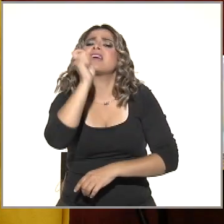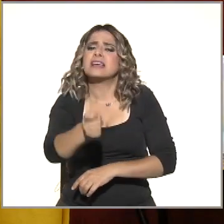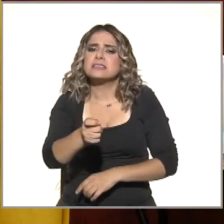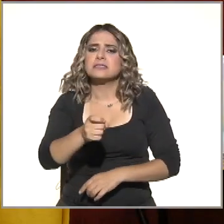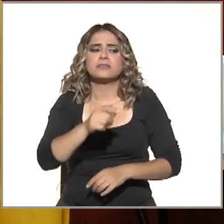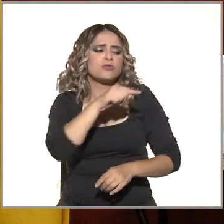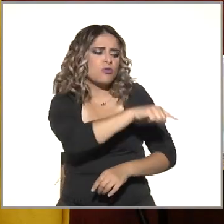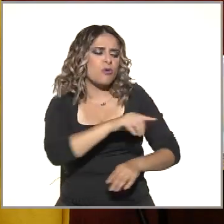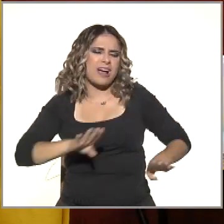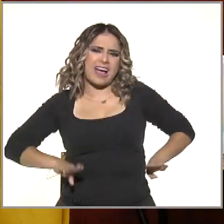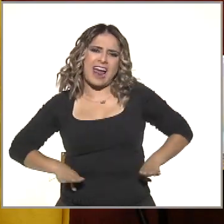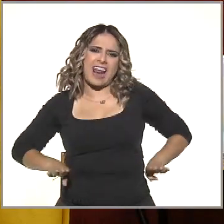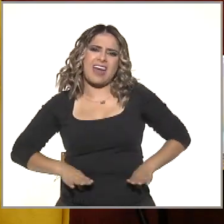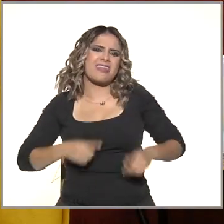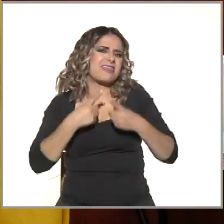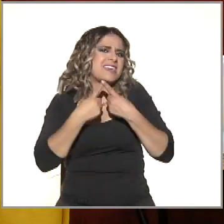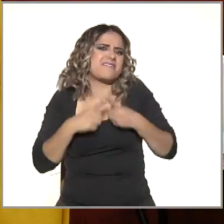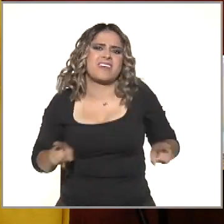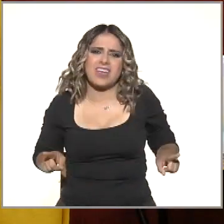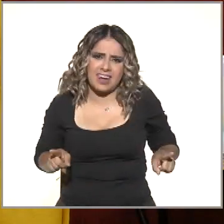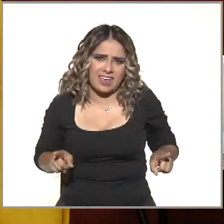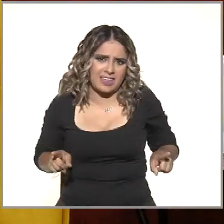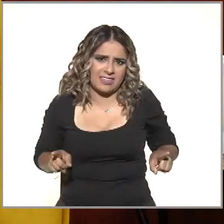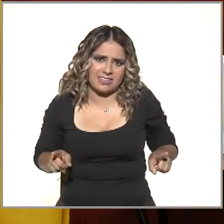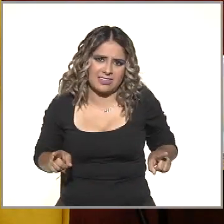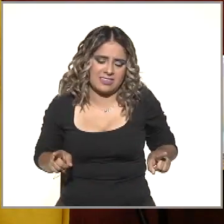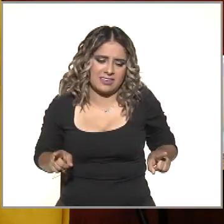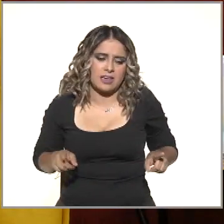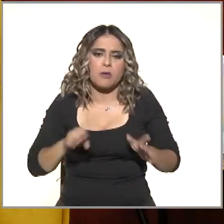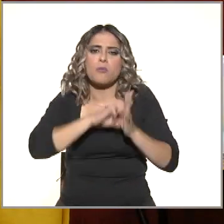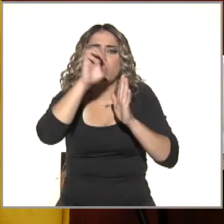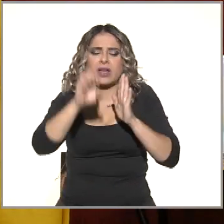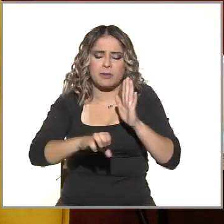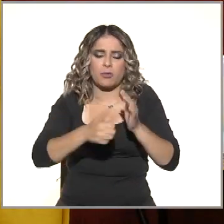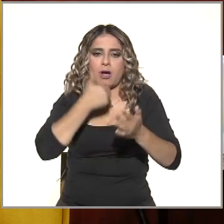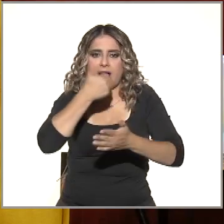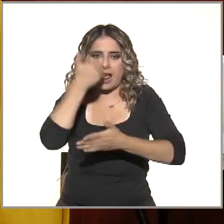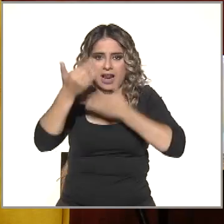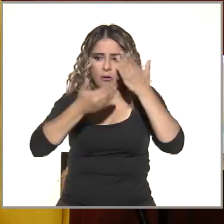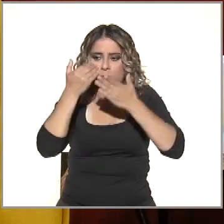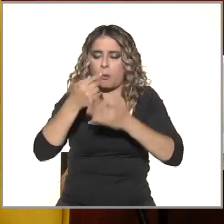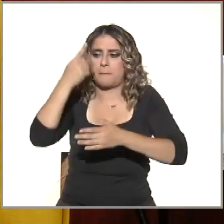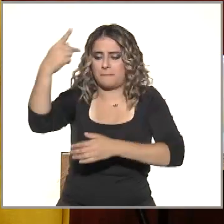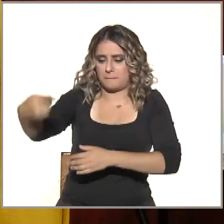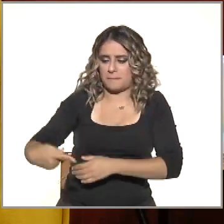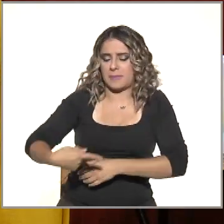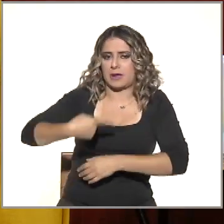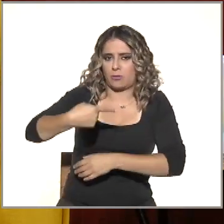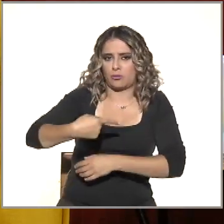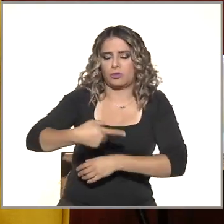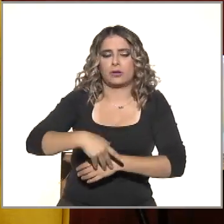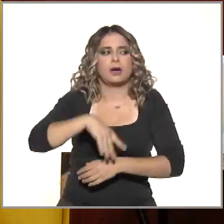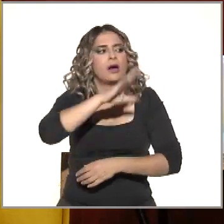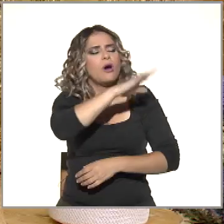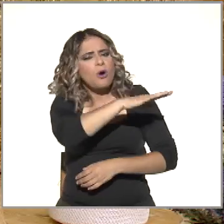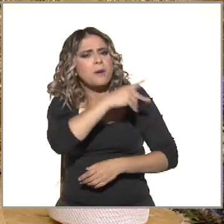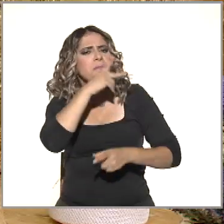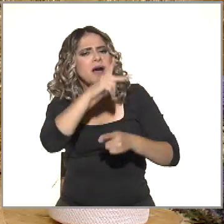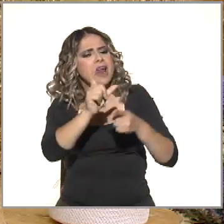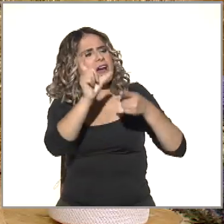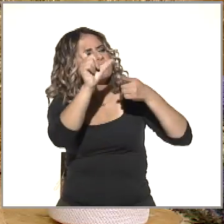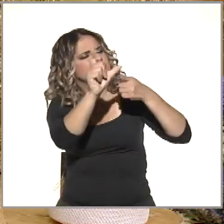características diferentes, ¿verdad? Si a mí un estudiante me pregunta algo a propósito de cierto